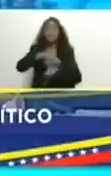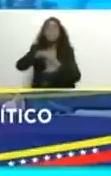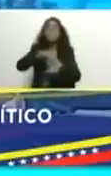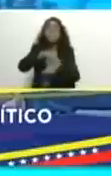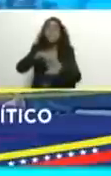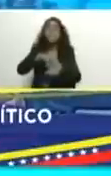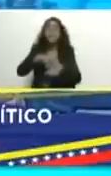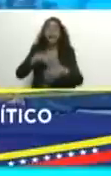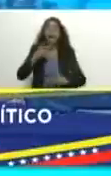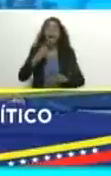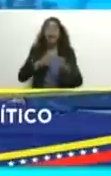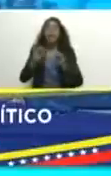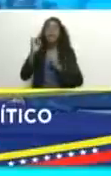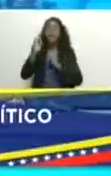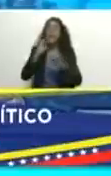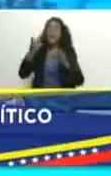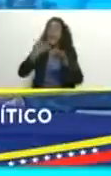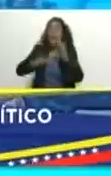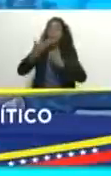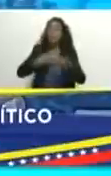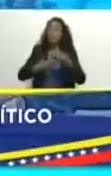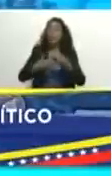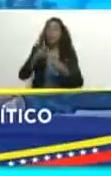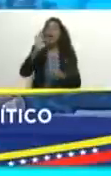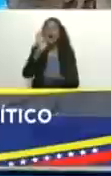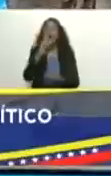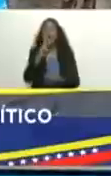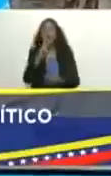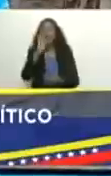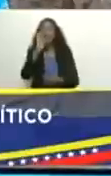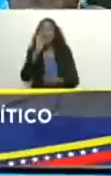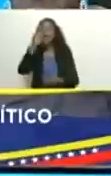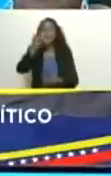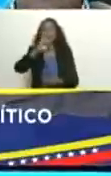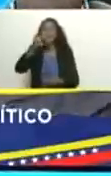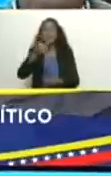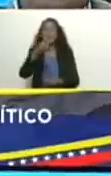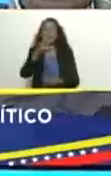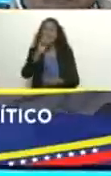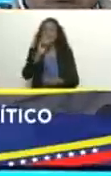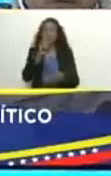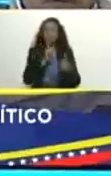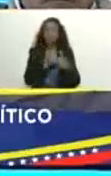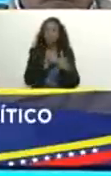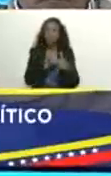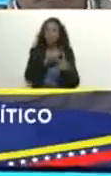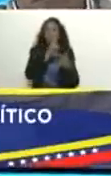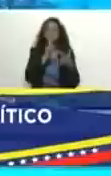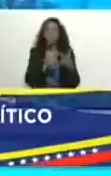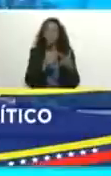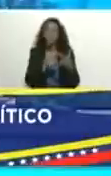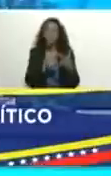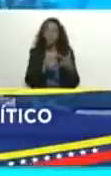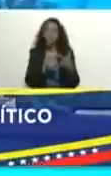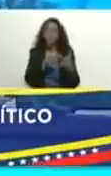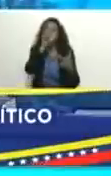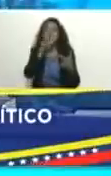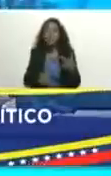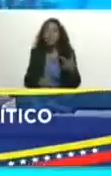de Interior y Justicia, Remigio Ceballos Ichazo. En segundo